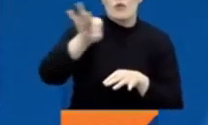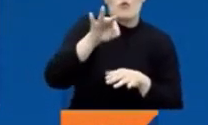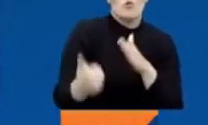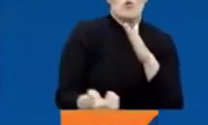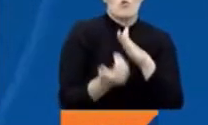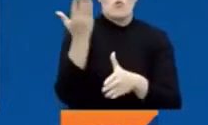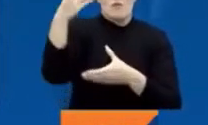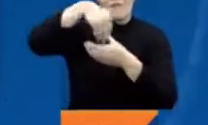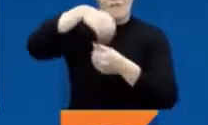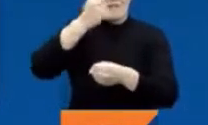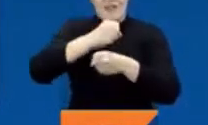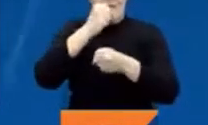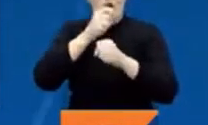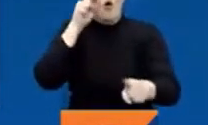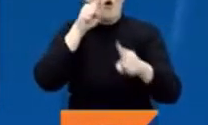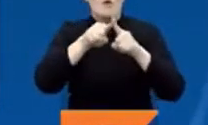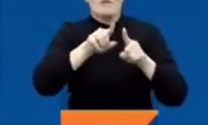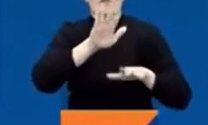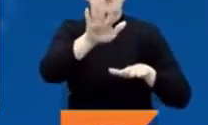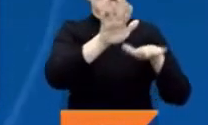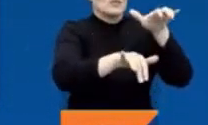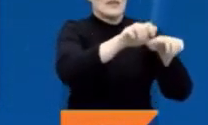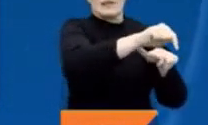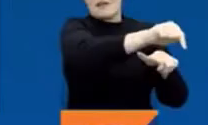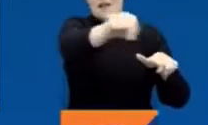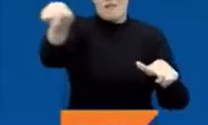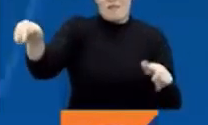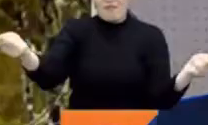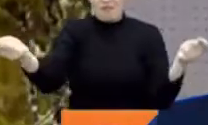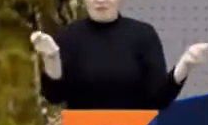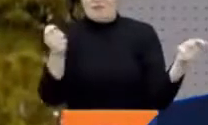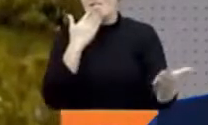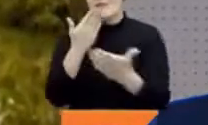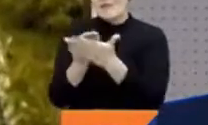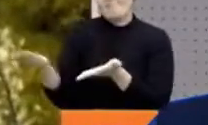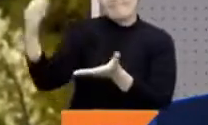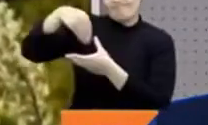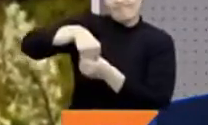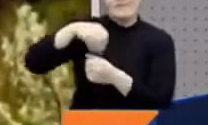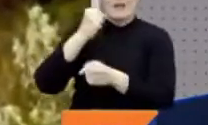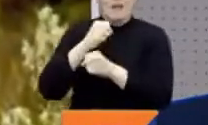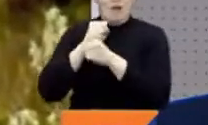Bienvenido, Antonio, y gracias por volver a trabajar por tu ciudad.